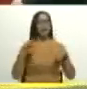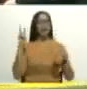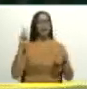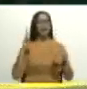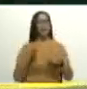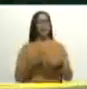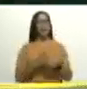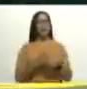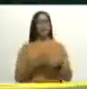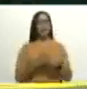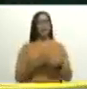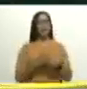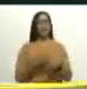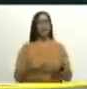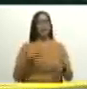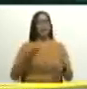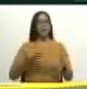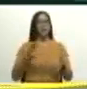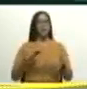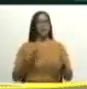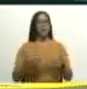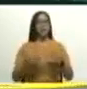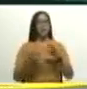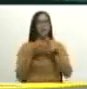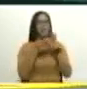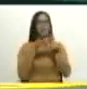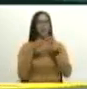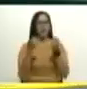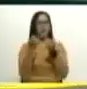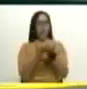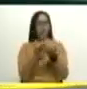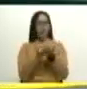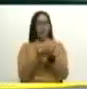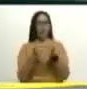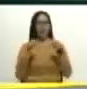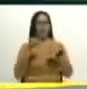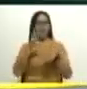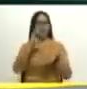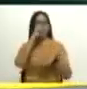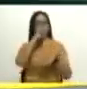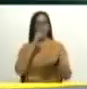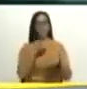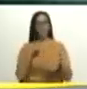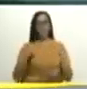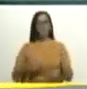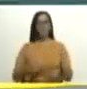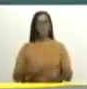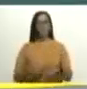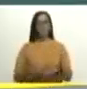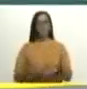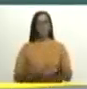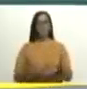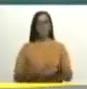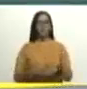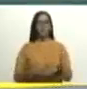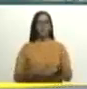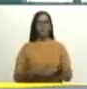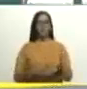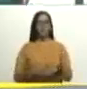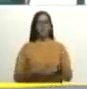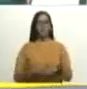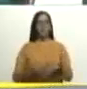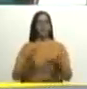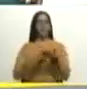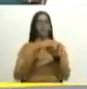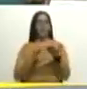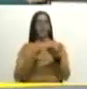Un documento vital de las relaciones económicas de aquí a 50 años con la China. Además,